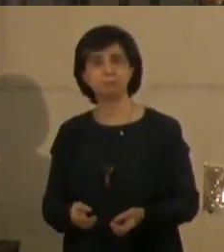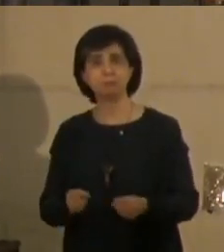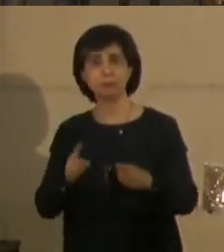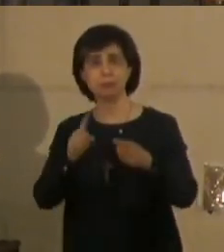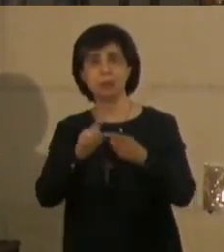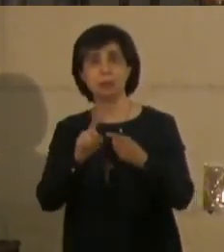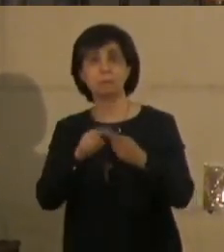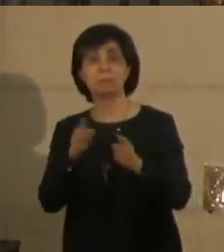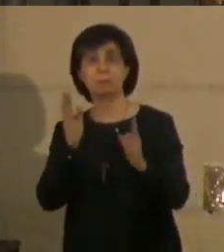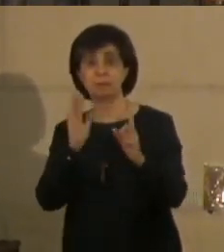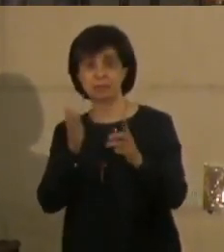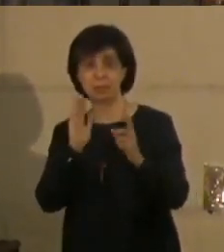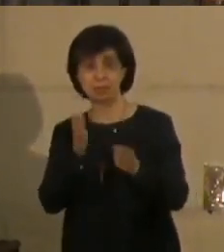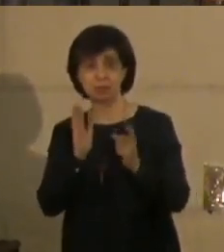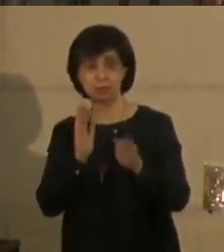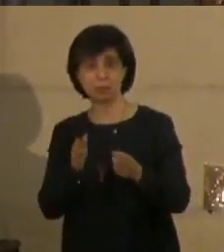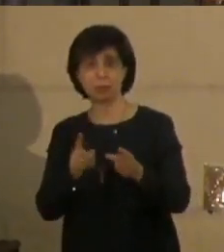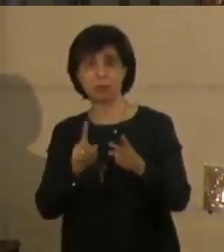Perseguidos,